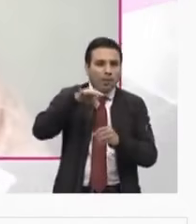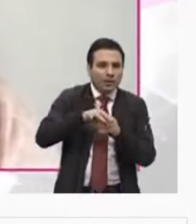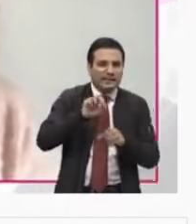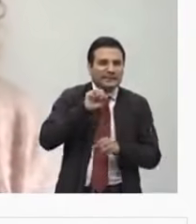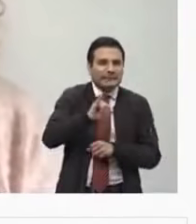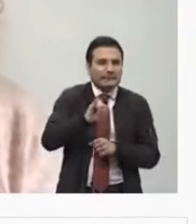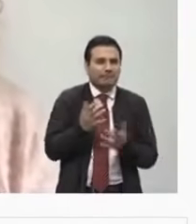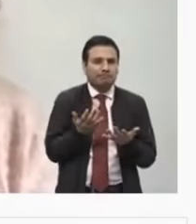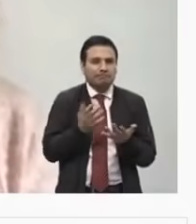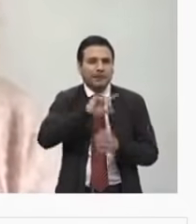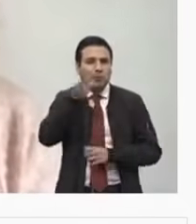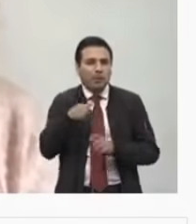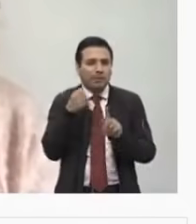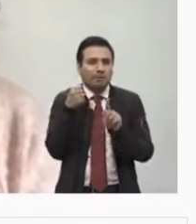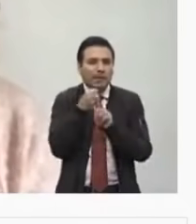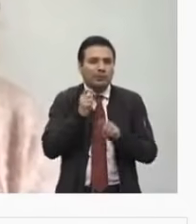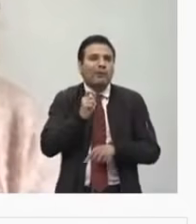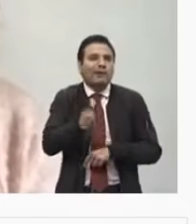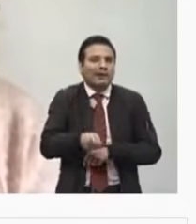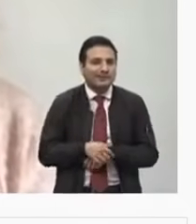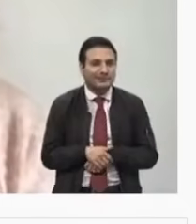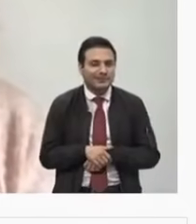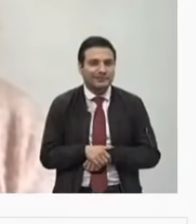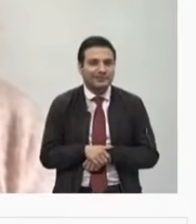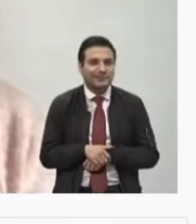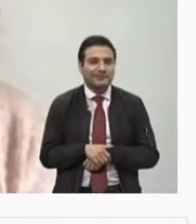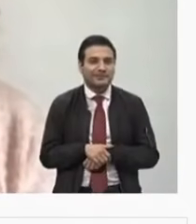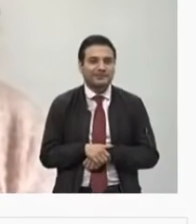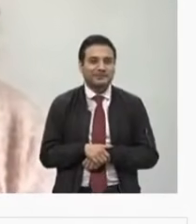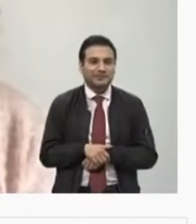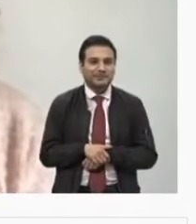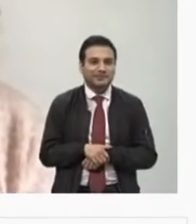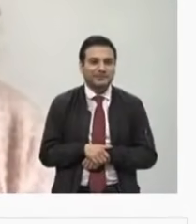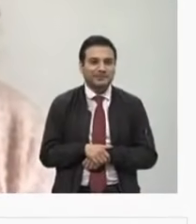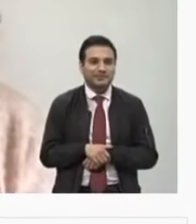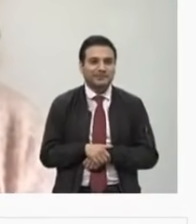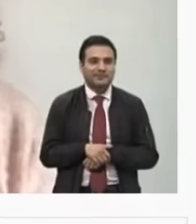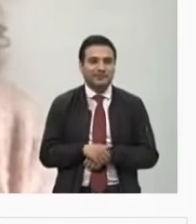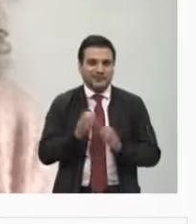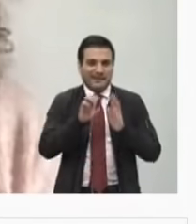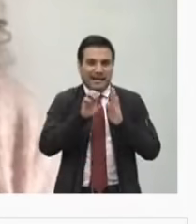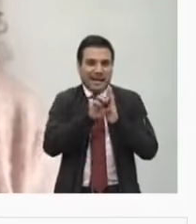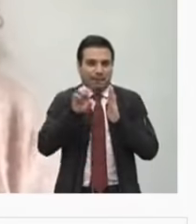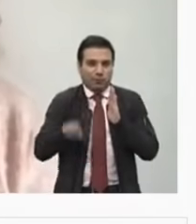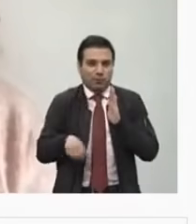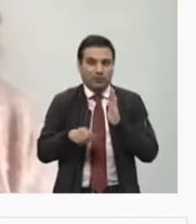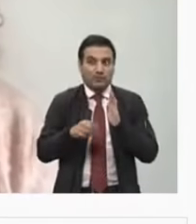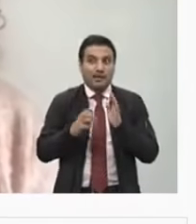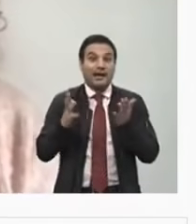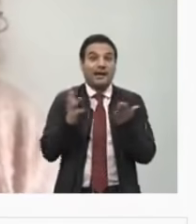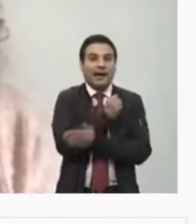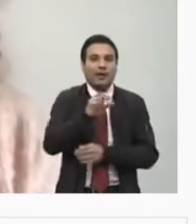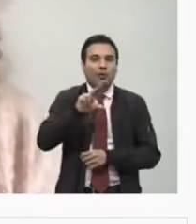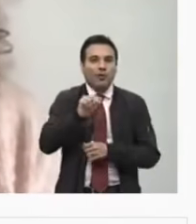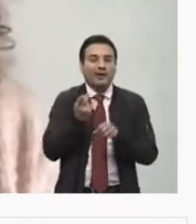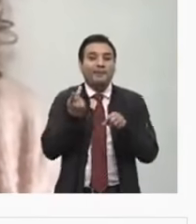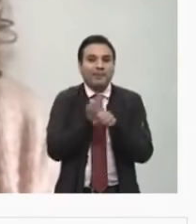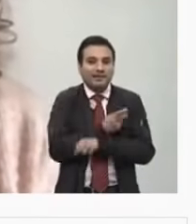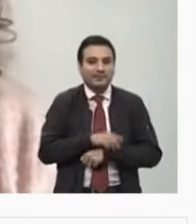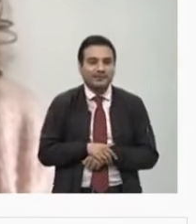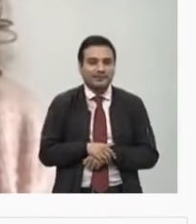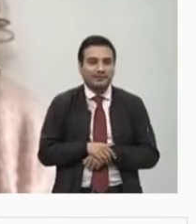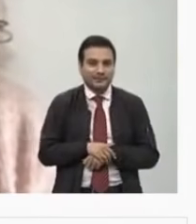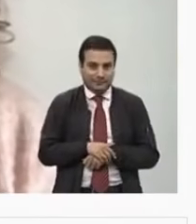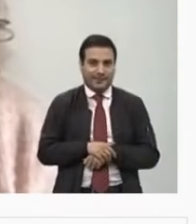pero también cuáles son los alcances reales de que si esto fuera votado por el no entonces creo que hay mucho que